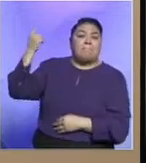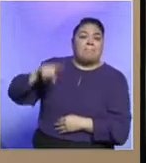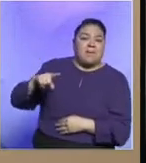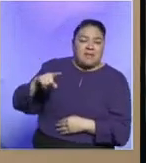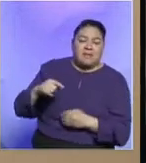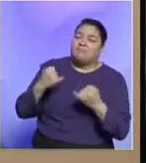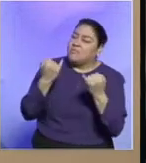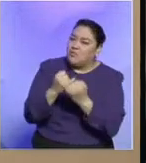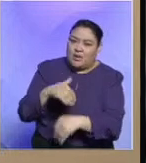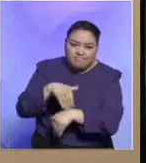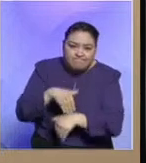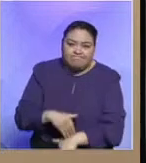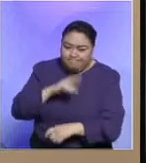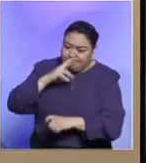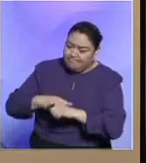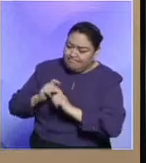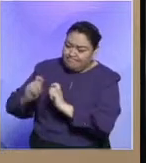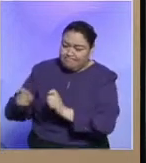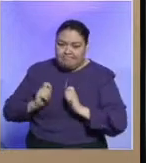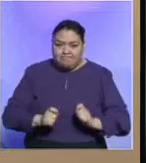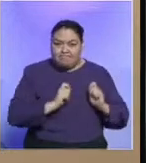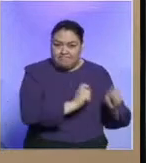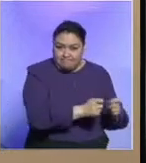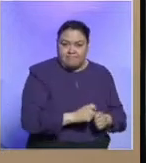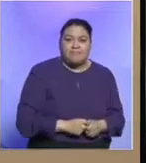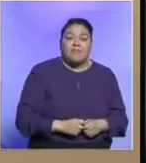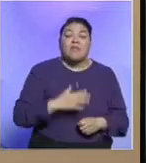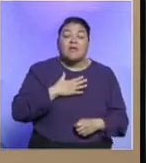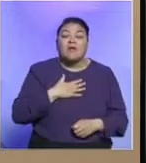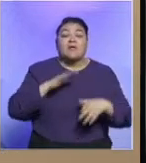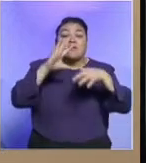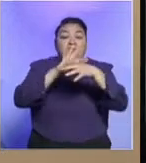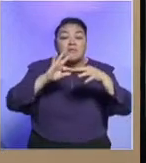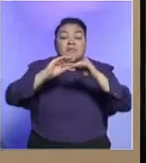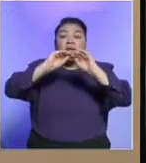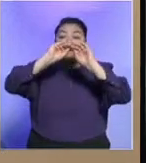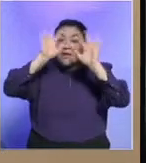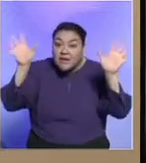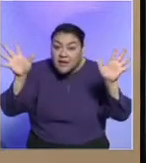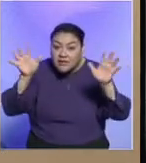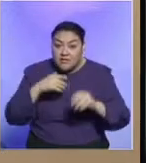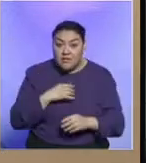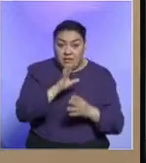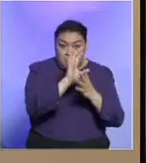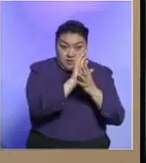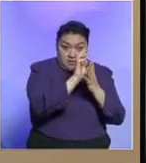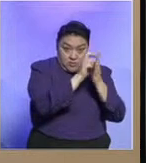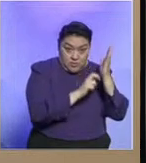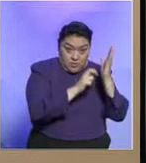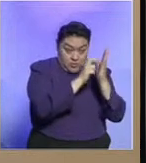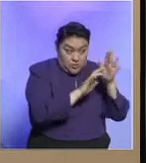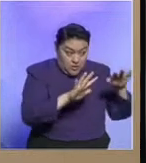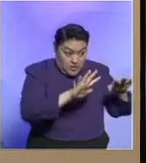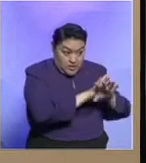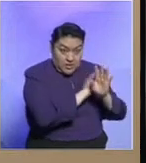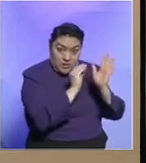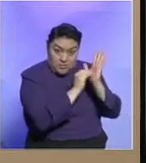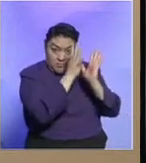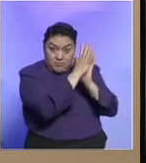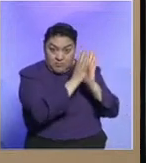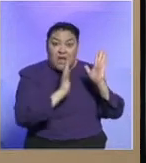jurídico vigente. Y quiero dejarlo claro, la reforma constitucional ya se